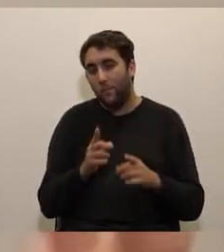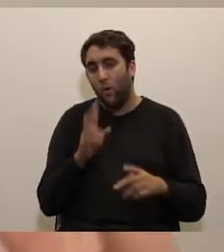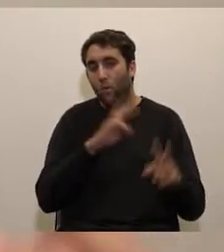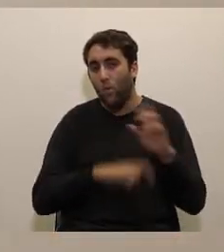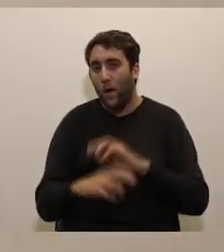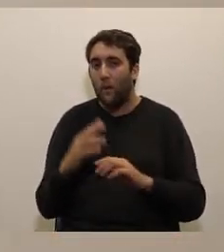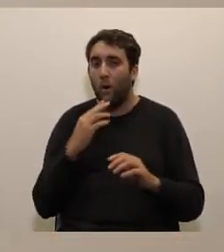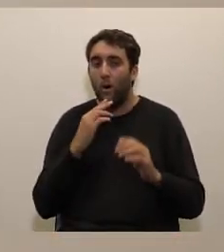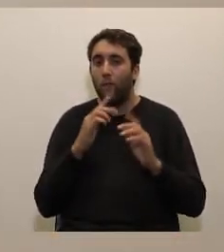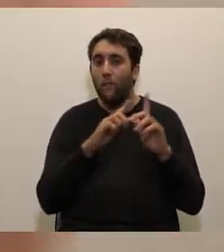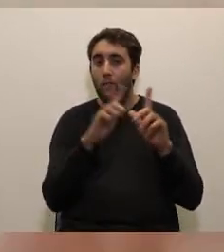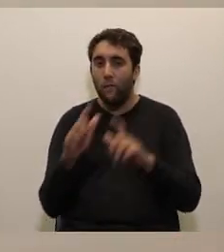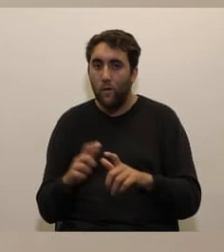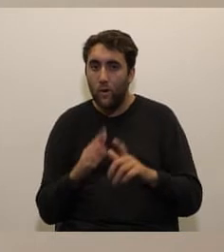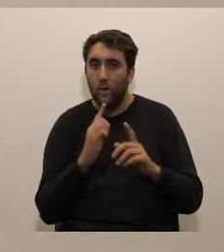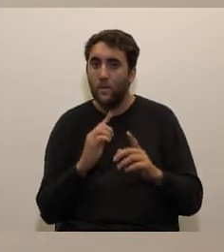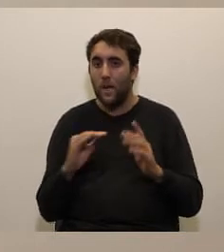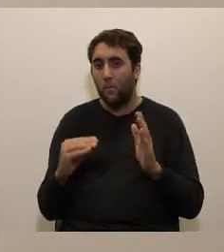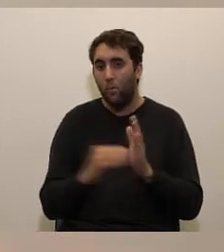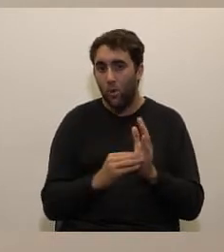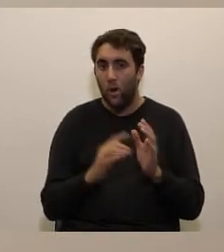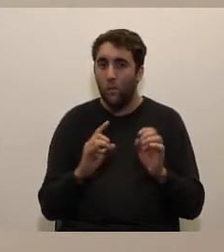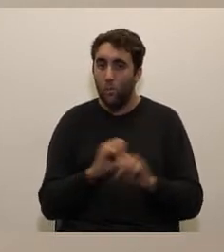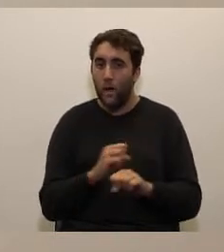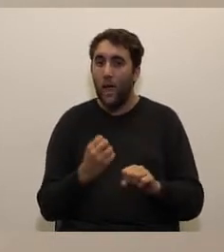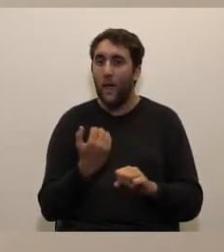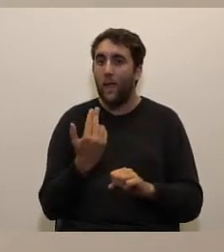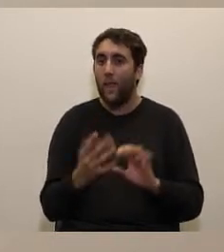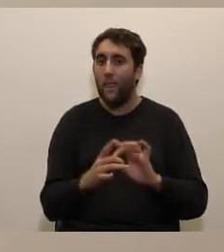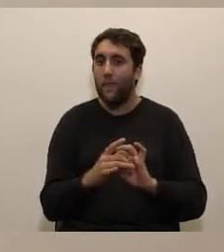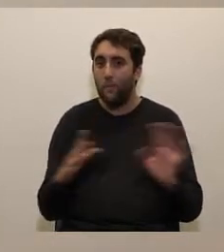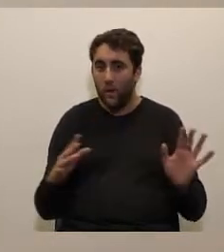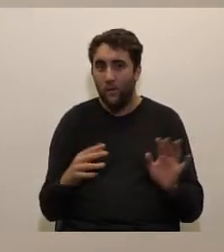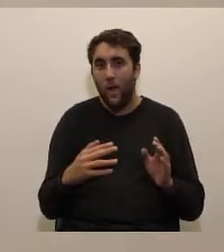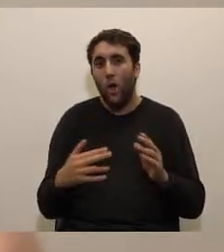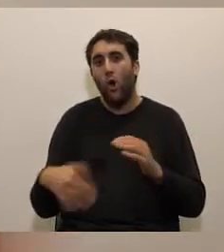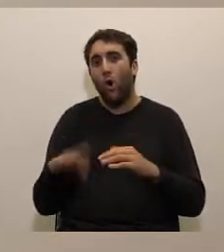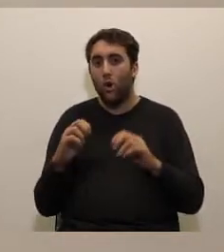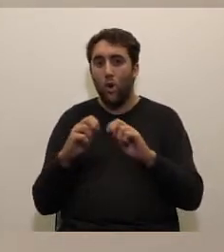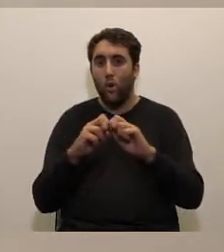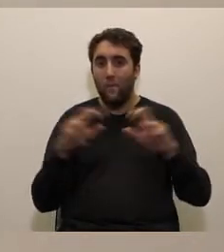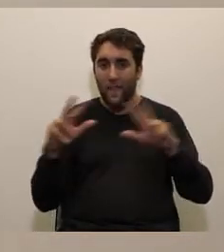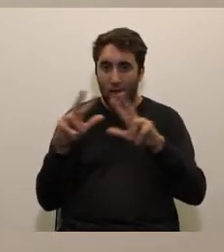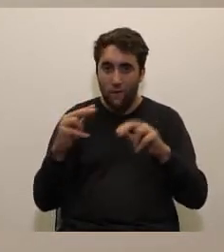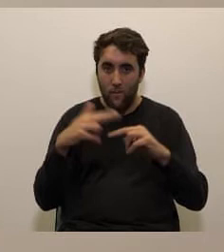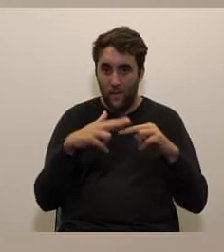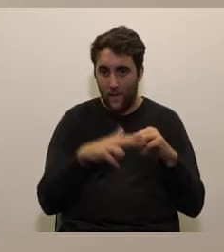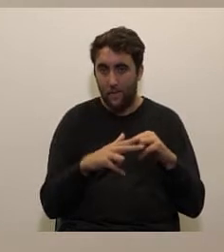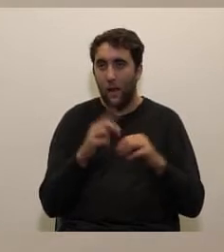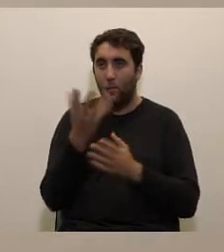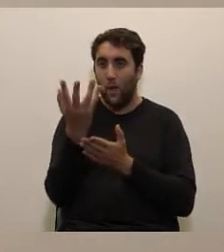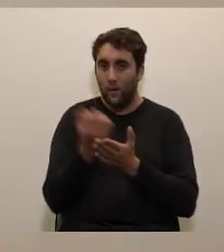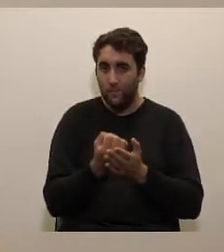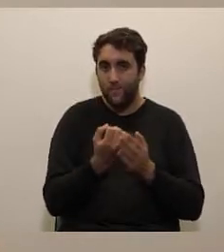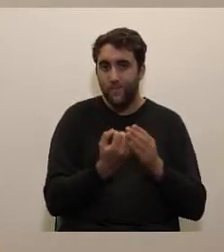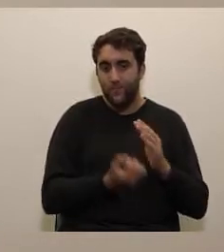licenciadas con Creative Commons, que estén disponibles en plataformas para que se puedan reutilizar. Una cosa de